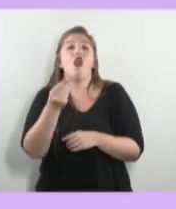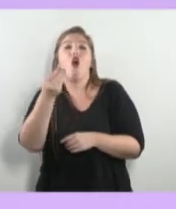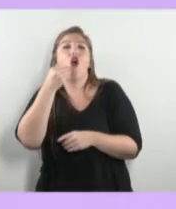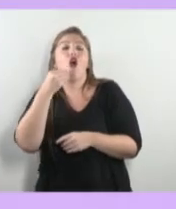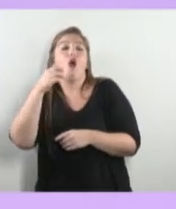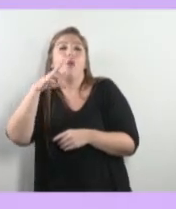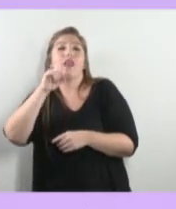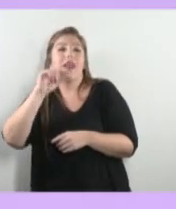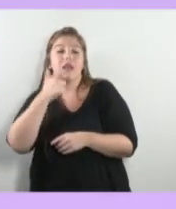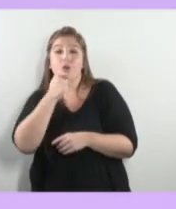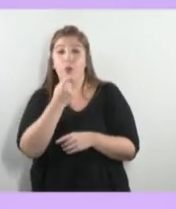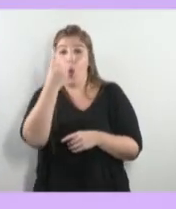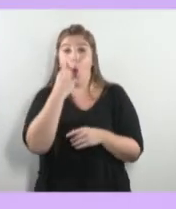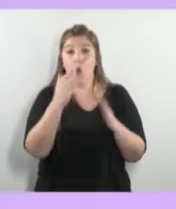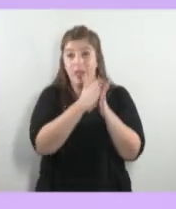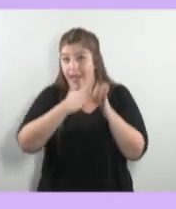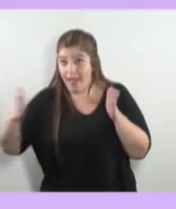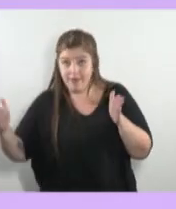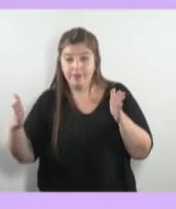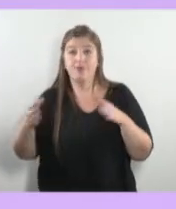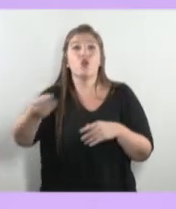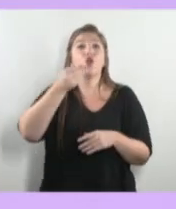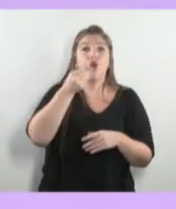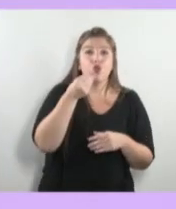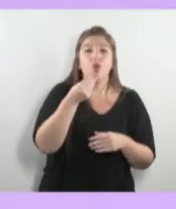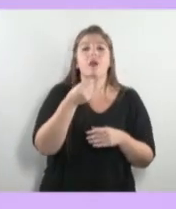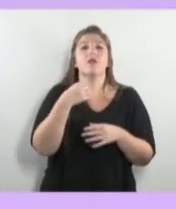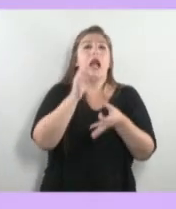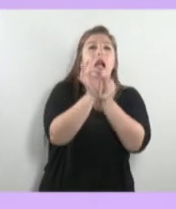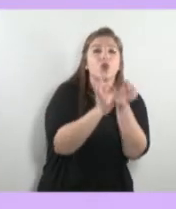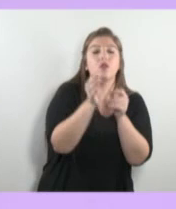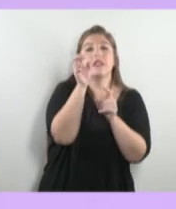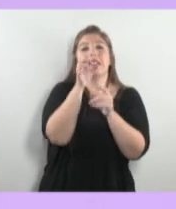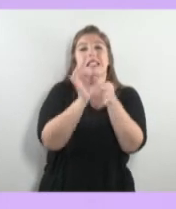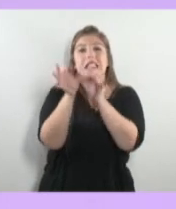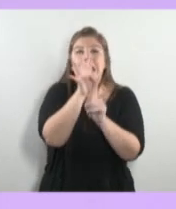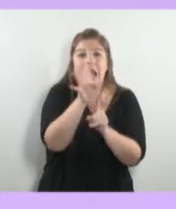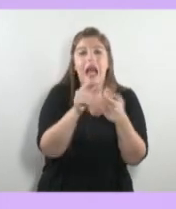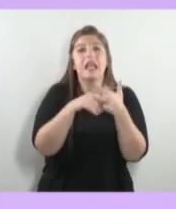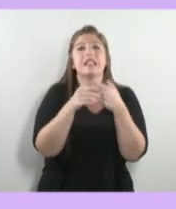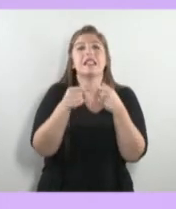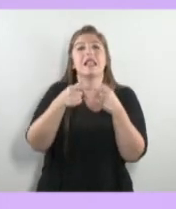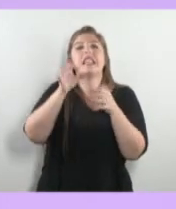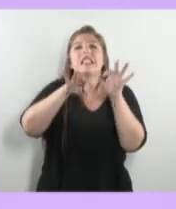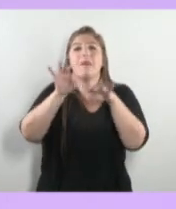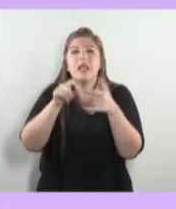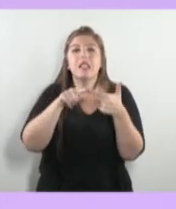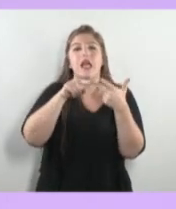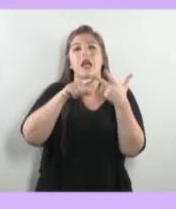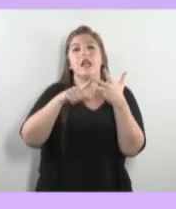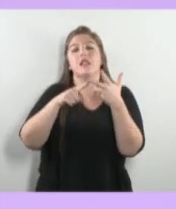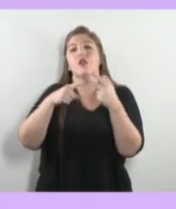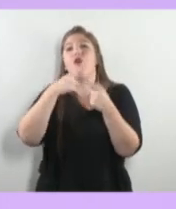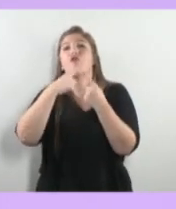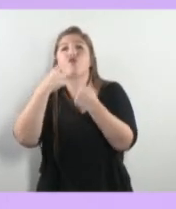que a lo largo de un día consuman cantidad de legumbres, de cereales, de semillas, de frutos secos, digamos, de